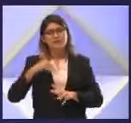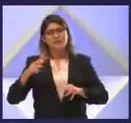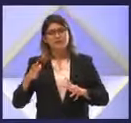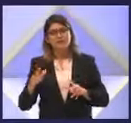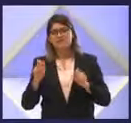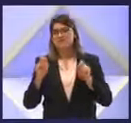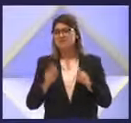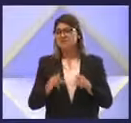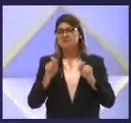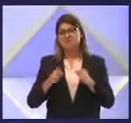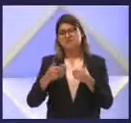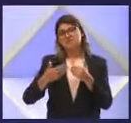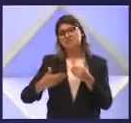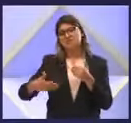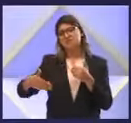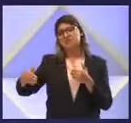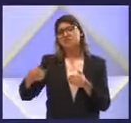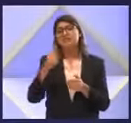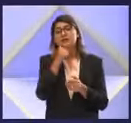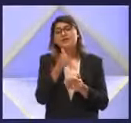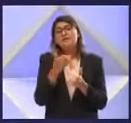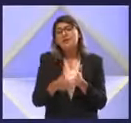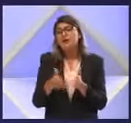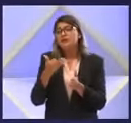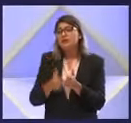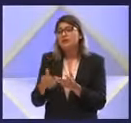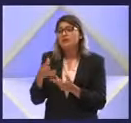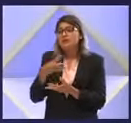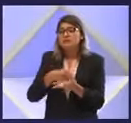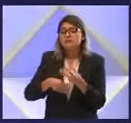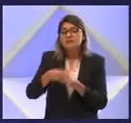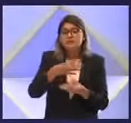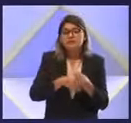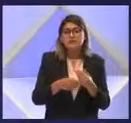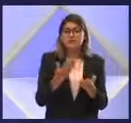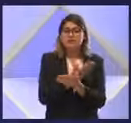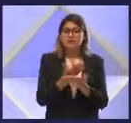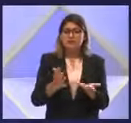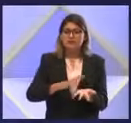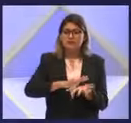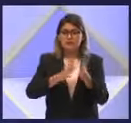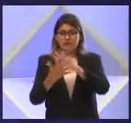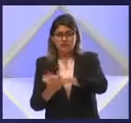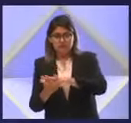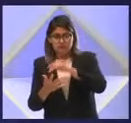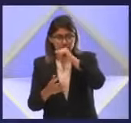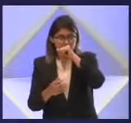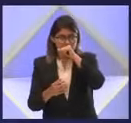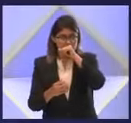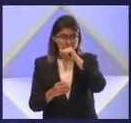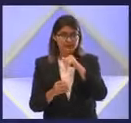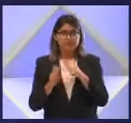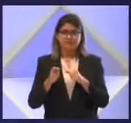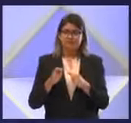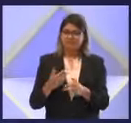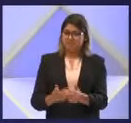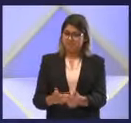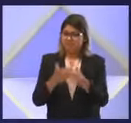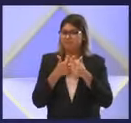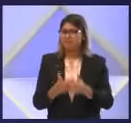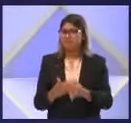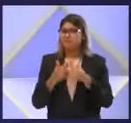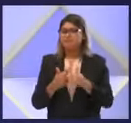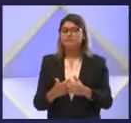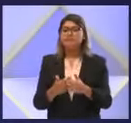décadas escasez de espectro la escasez de todo a una cultura de abundancia que es la que hoy probable c hay mucho